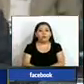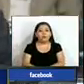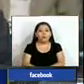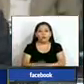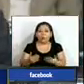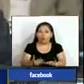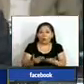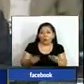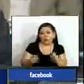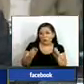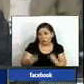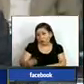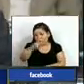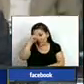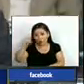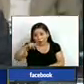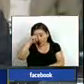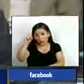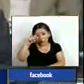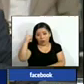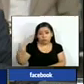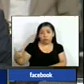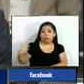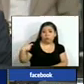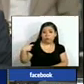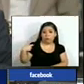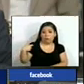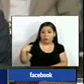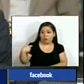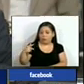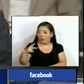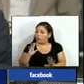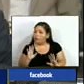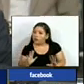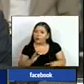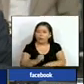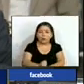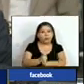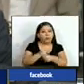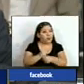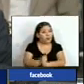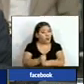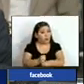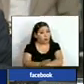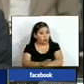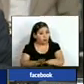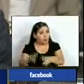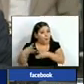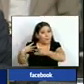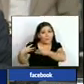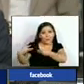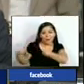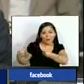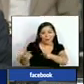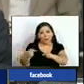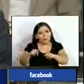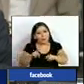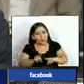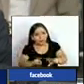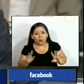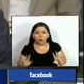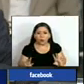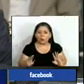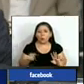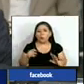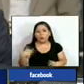Cualquiera que haya trabajado en el estudio de vacunas le diría que no hay garantía de que tengamos una vacuna segura y efectiva. Pero con cautela